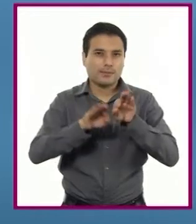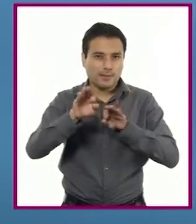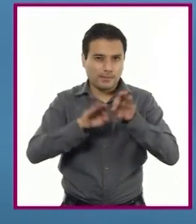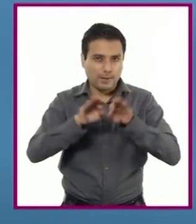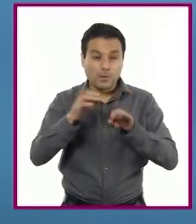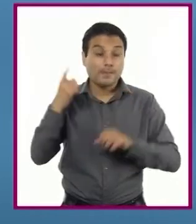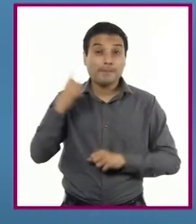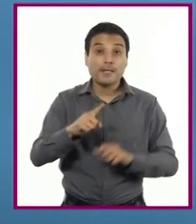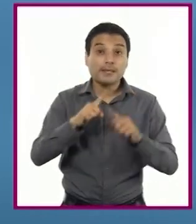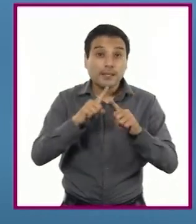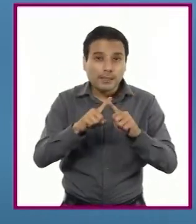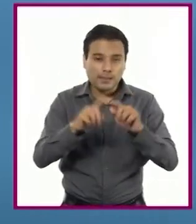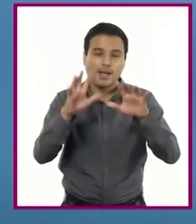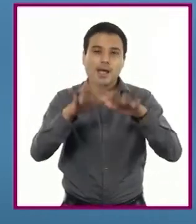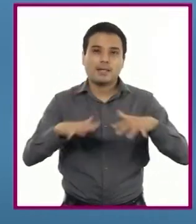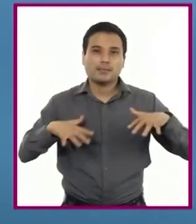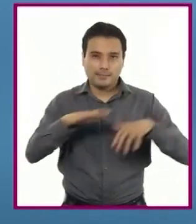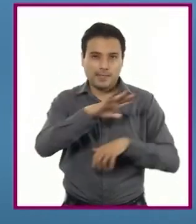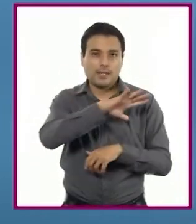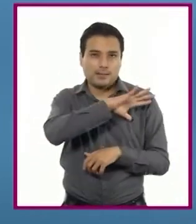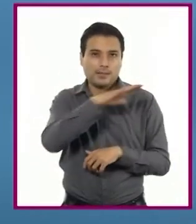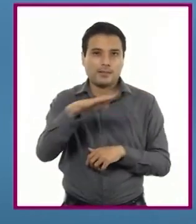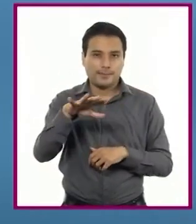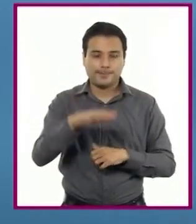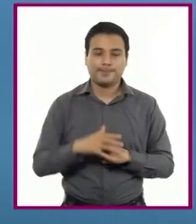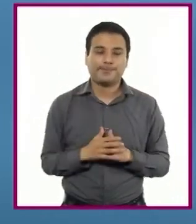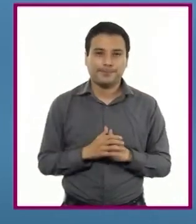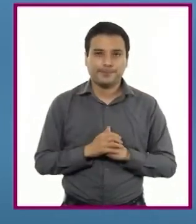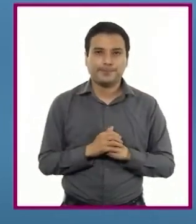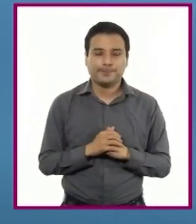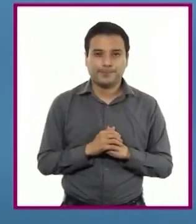General y los otros órganos principales.